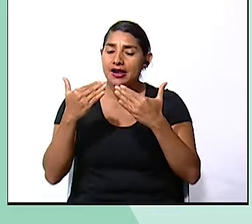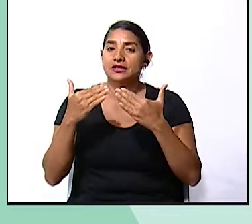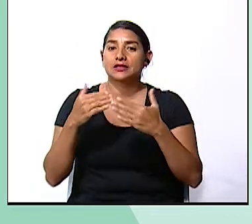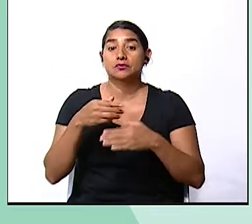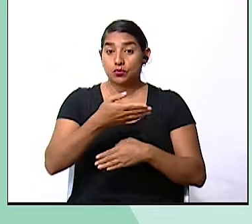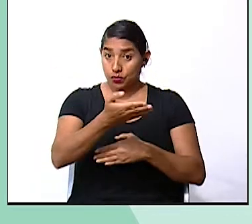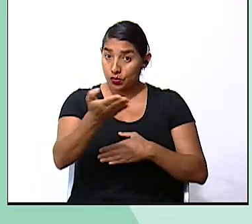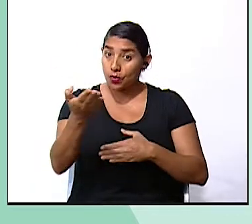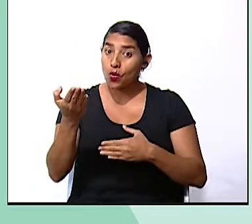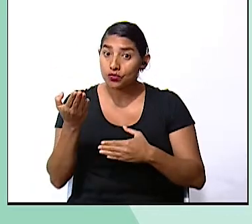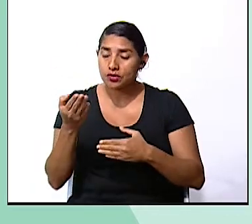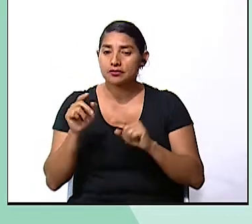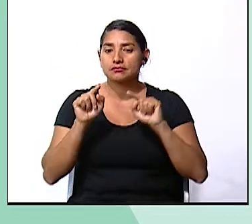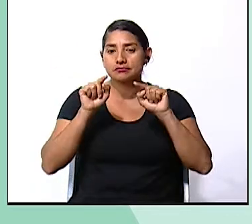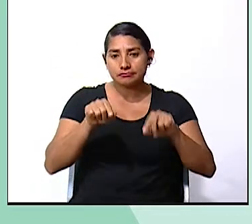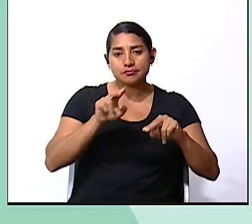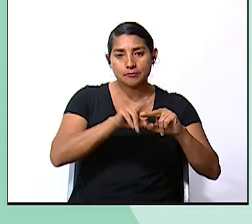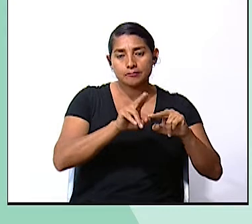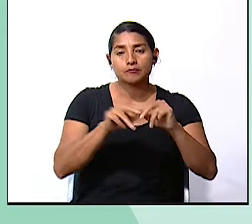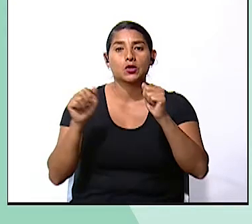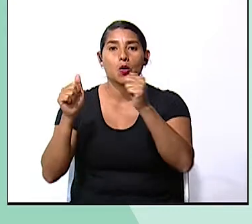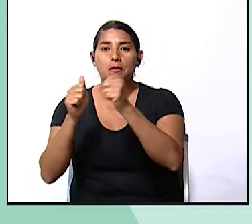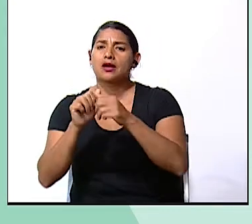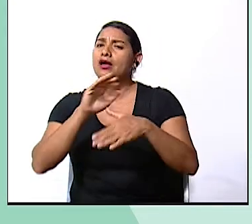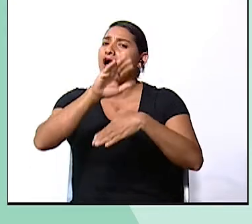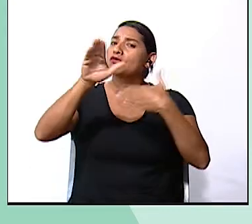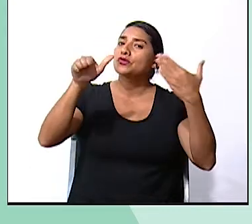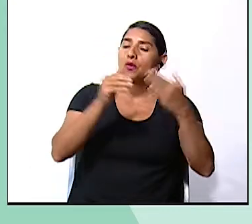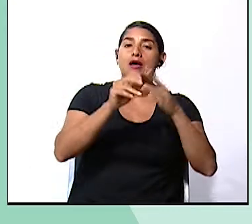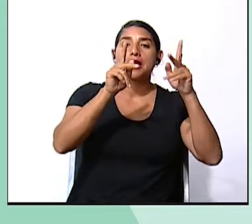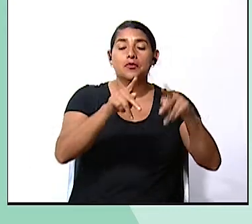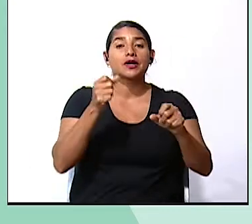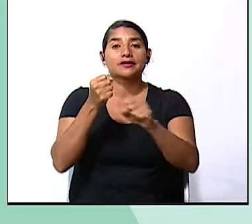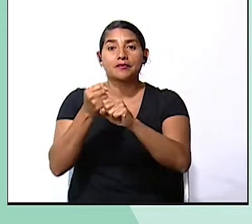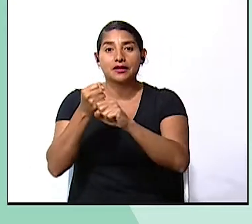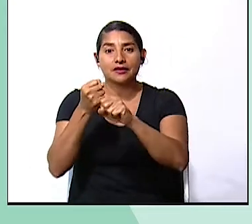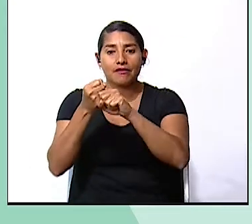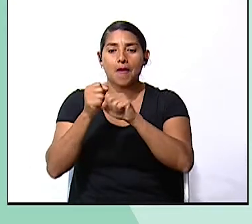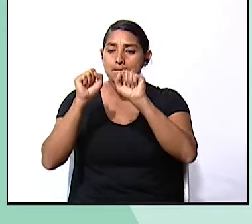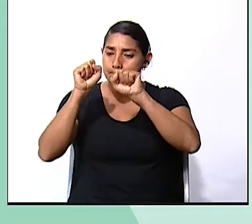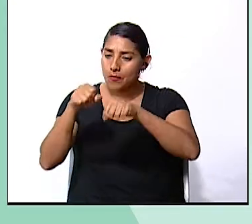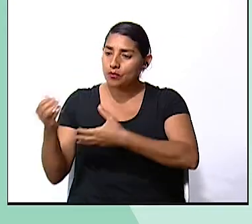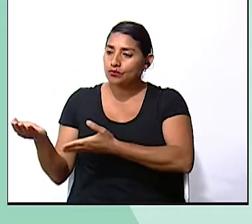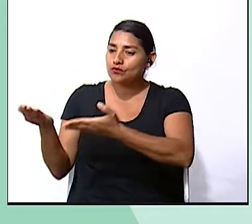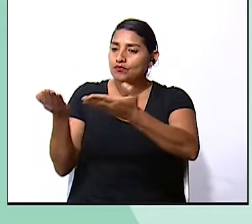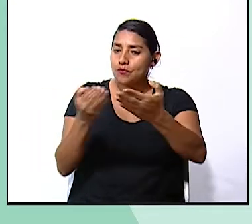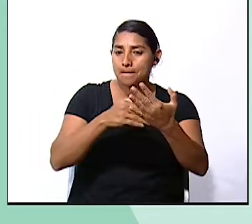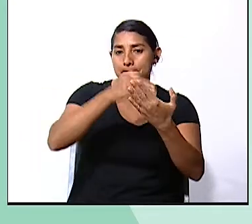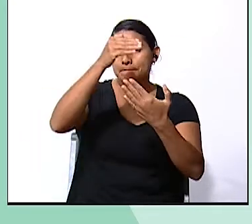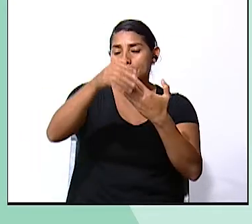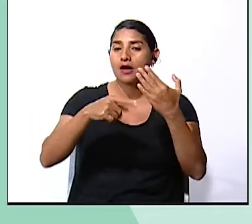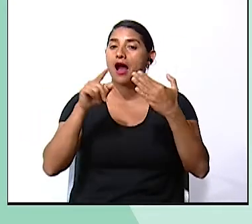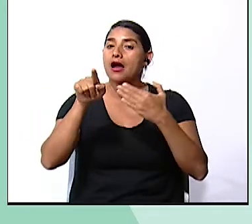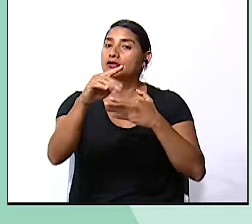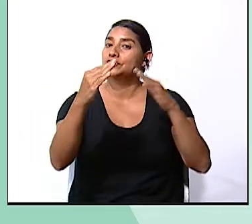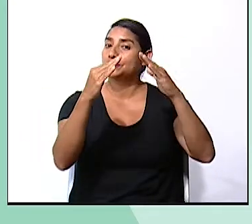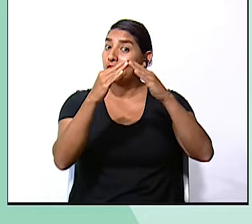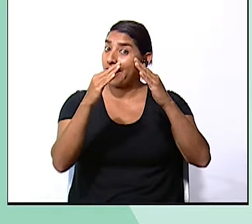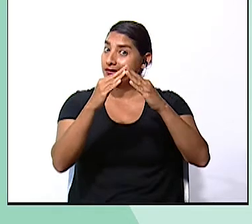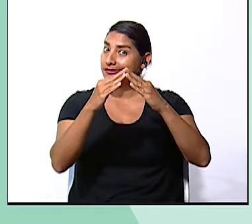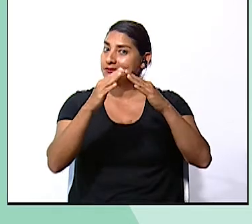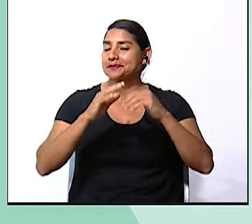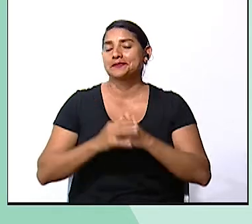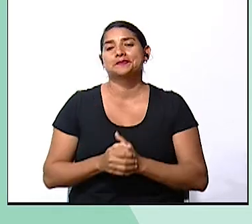a ustedes que han estado con nosotros y a todas las personas que han hecho posible que estos programas lleguen hasta